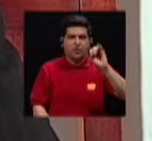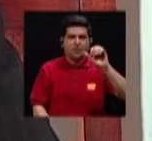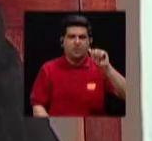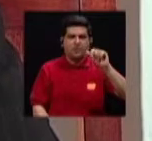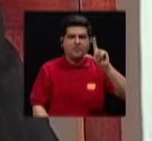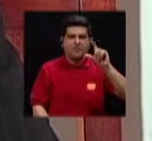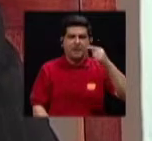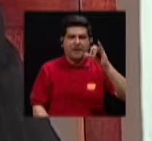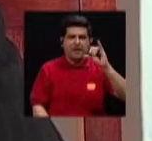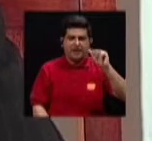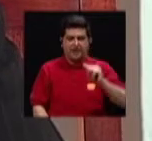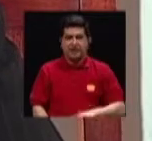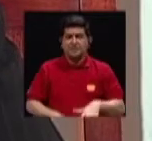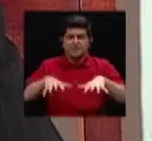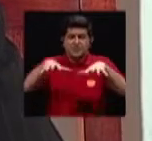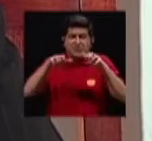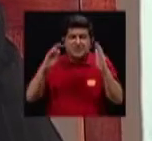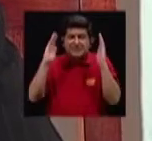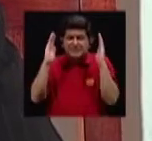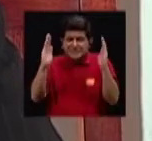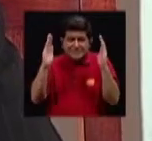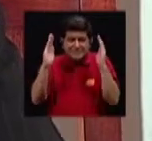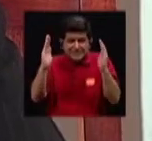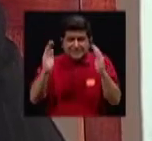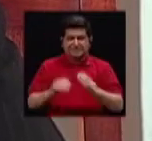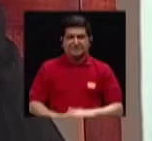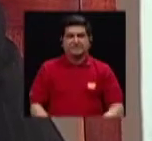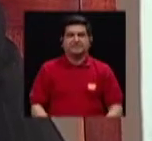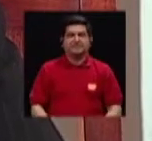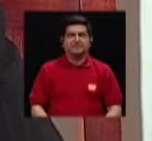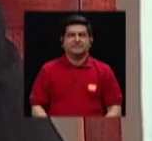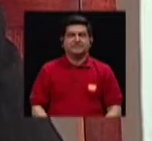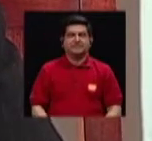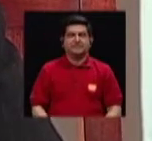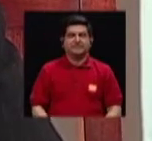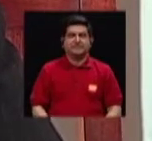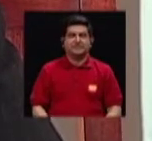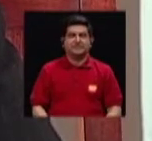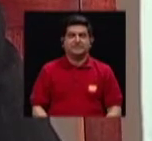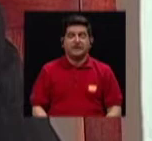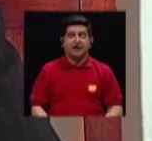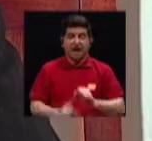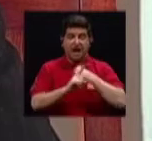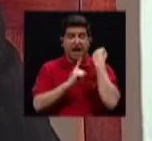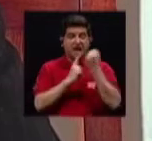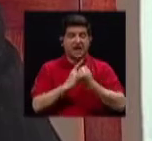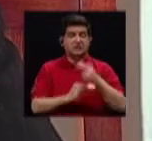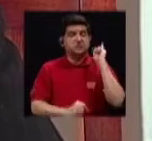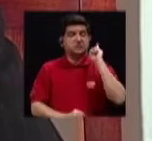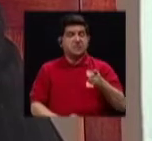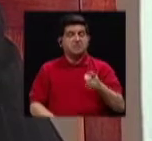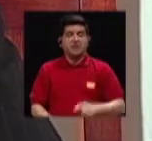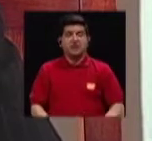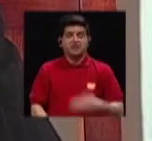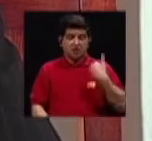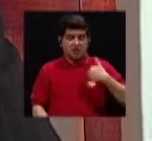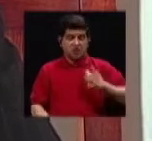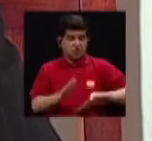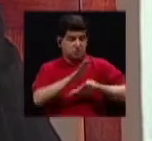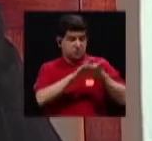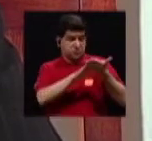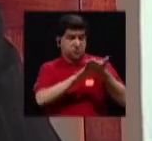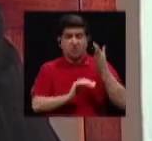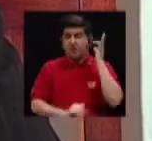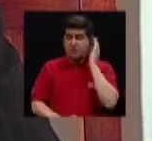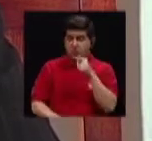grande, precisamente, ¿verdad? Porque el mandato de la sociedad es, el señor se va, la mujer se